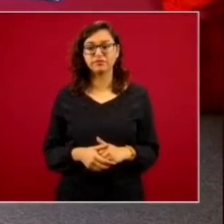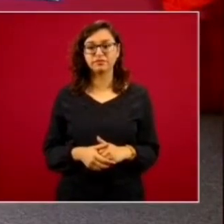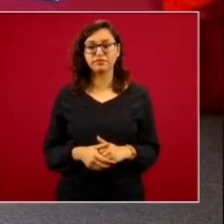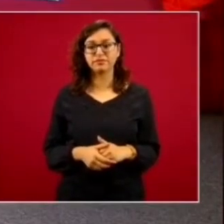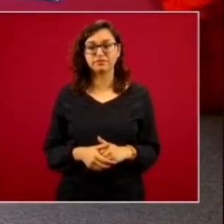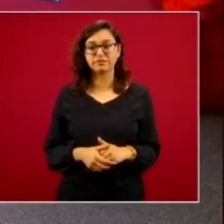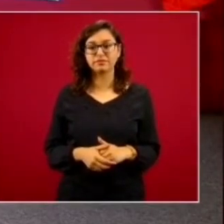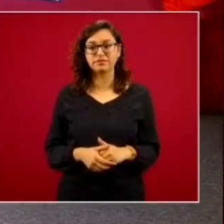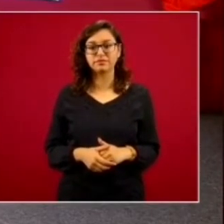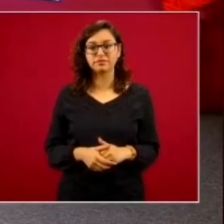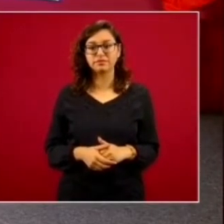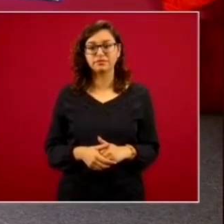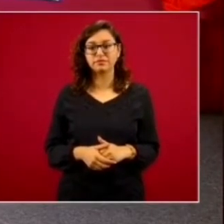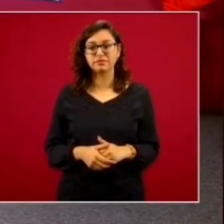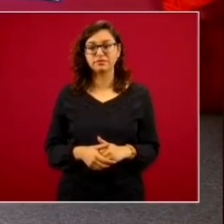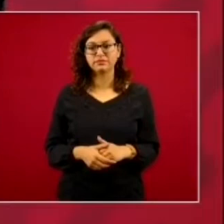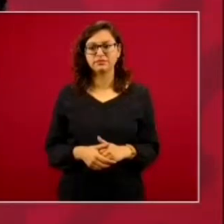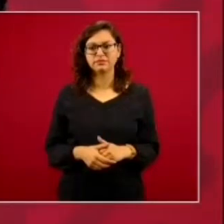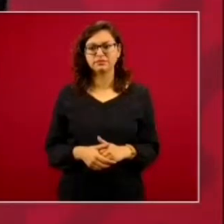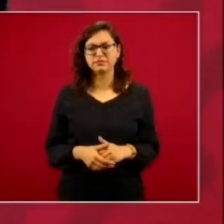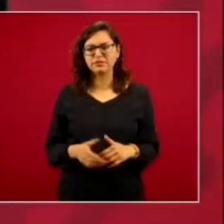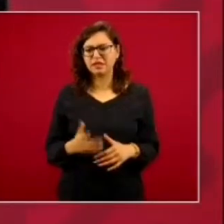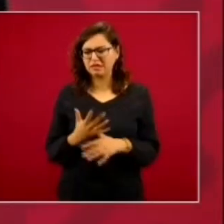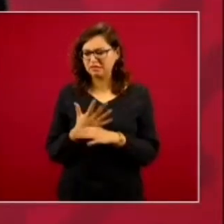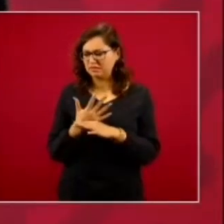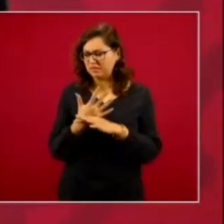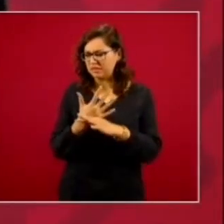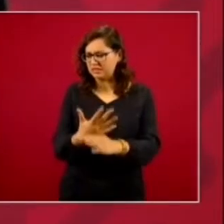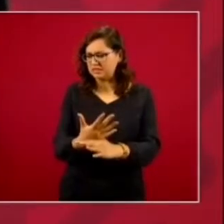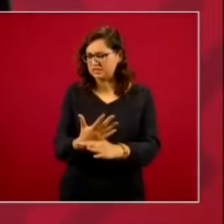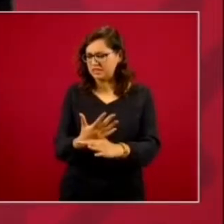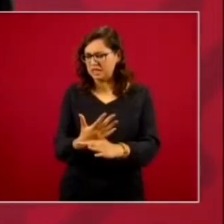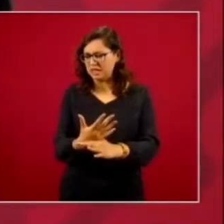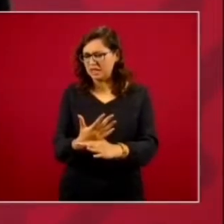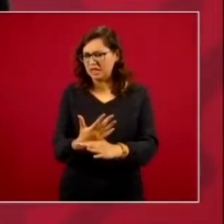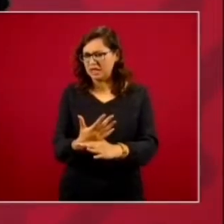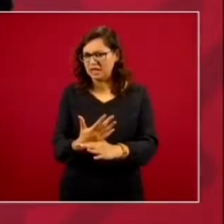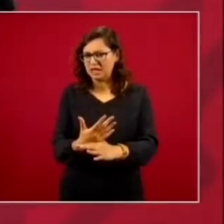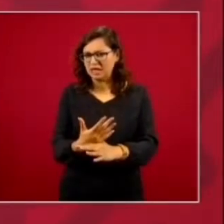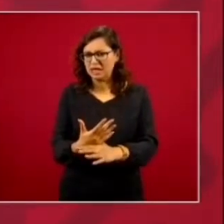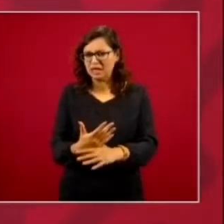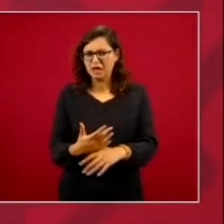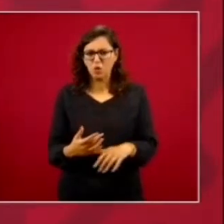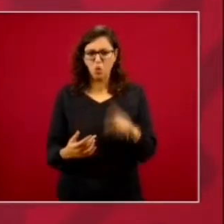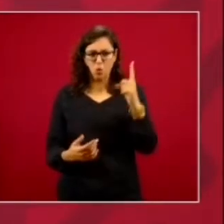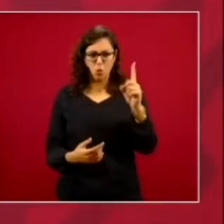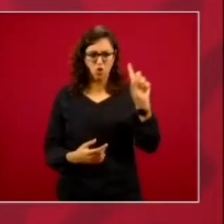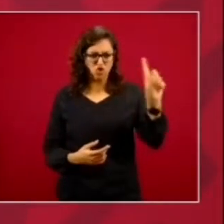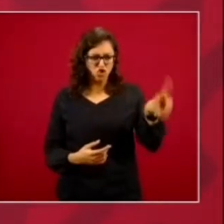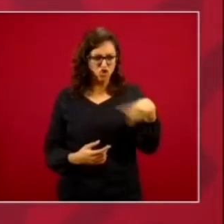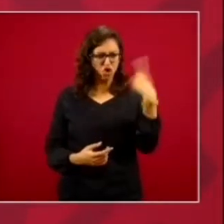Está a más de, creo que 20.4 pesos por dólar.